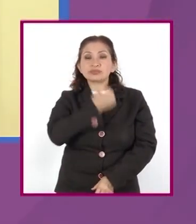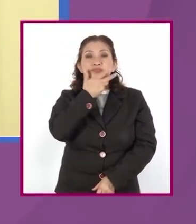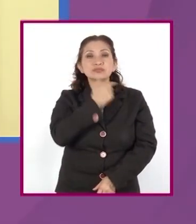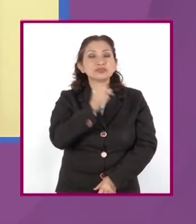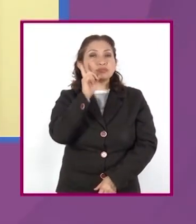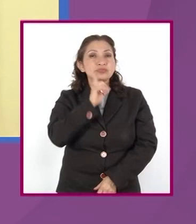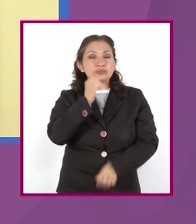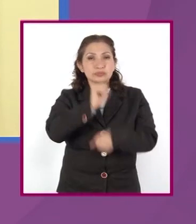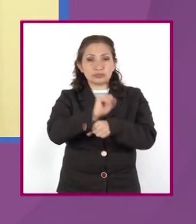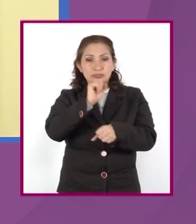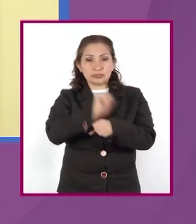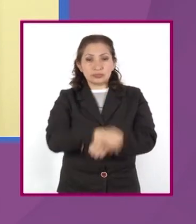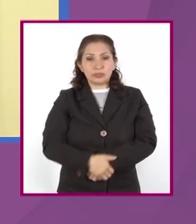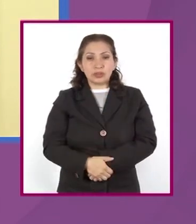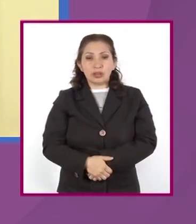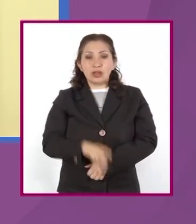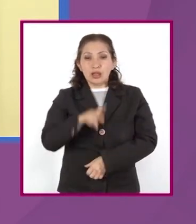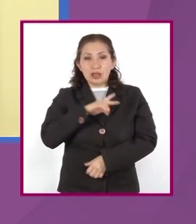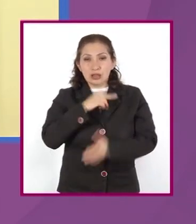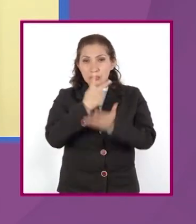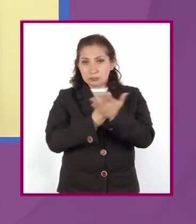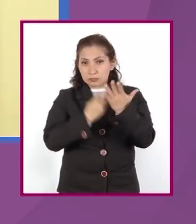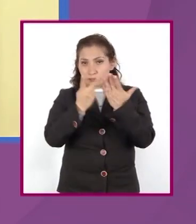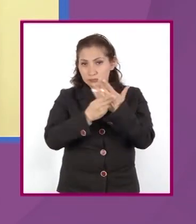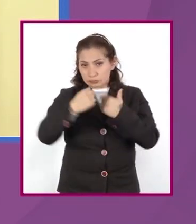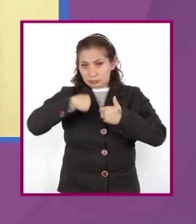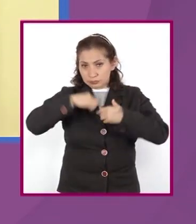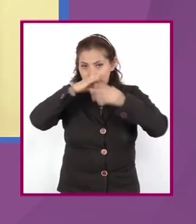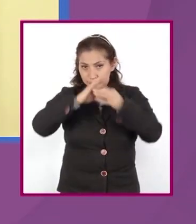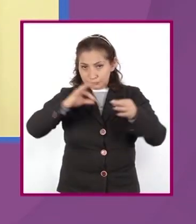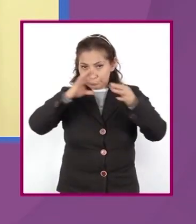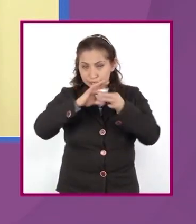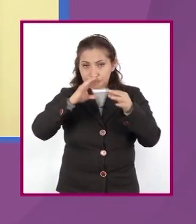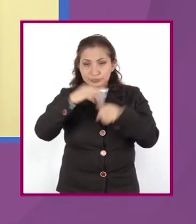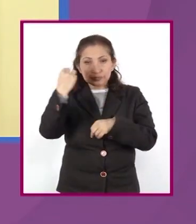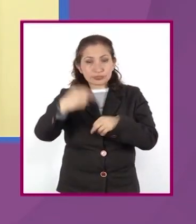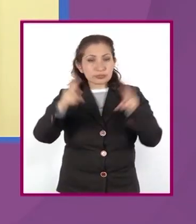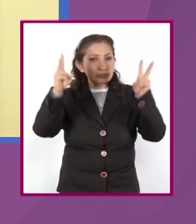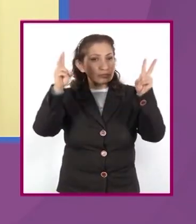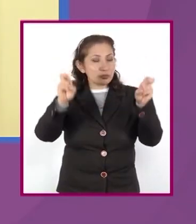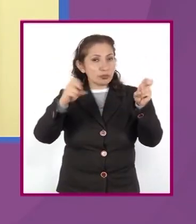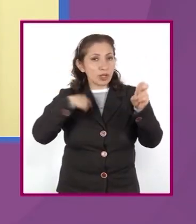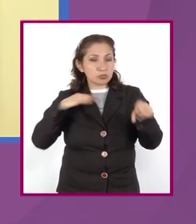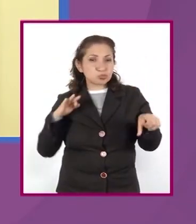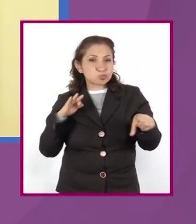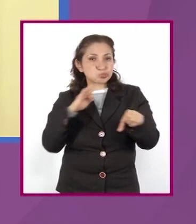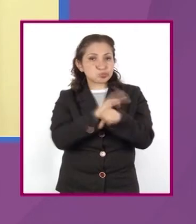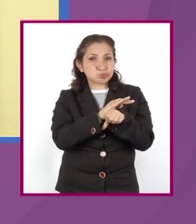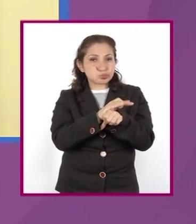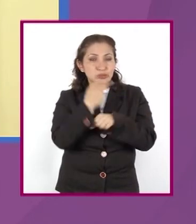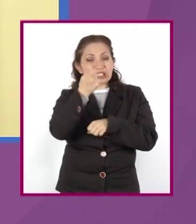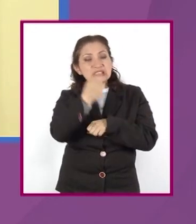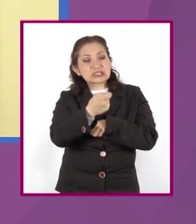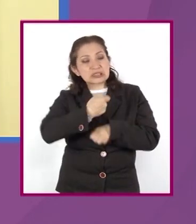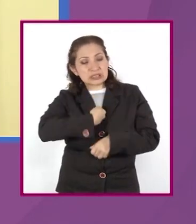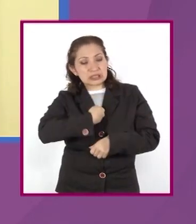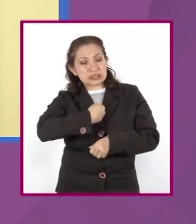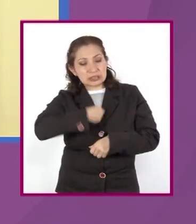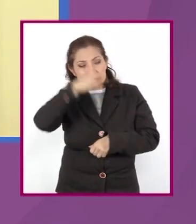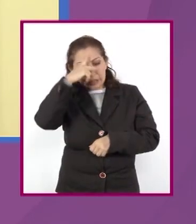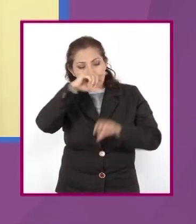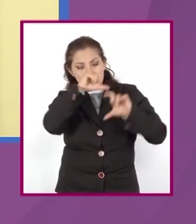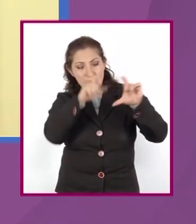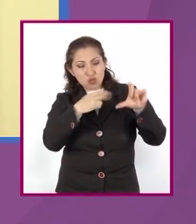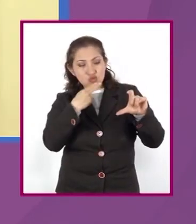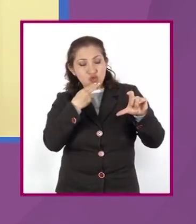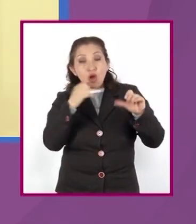alumnos de secundaria? El proyecto del cual quiero platicarles se llama Fortalecimiento de la Identidad Nacional a